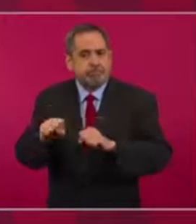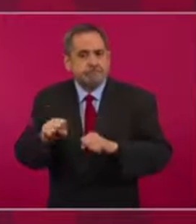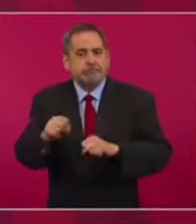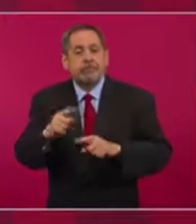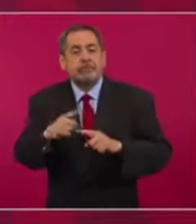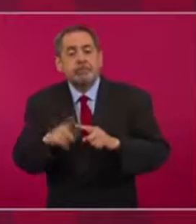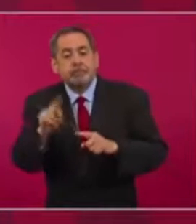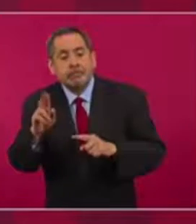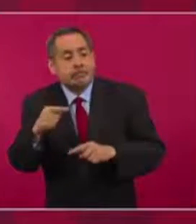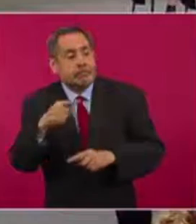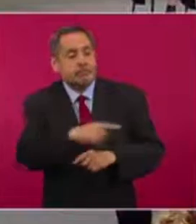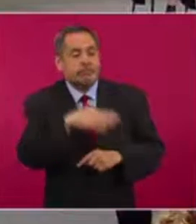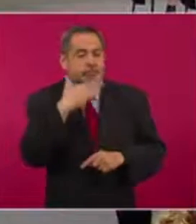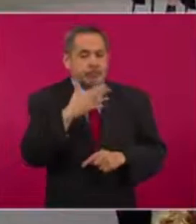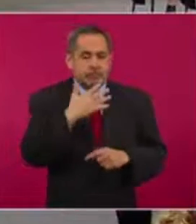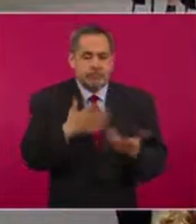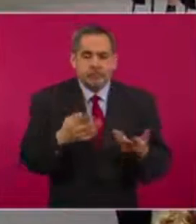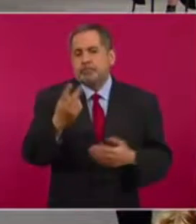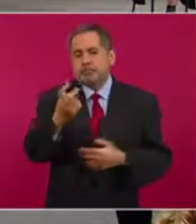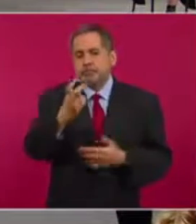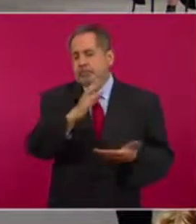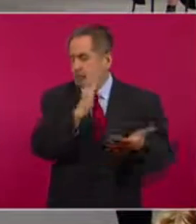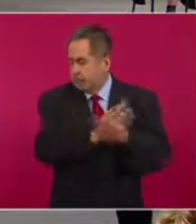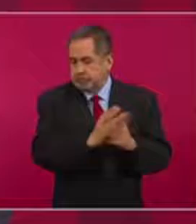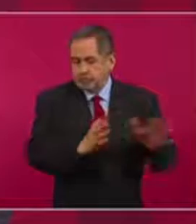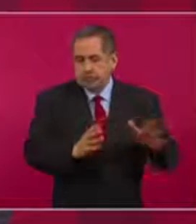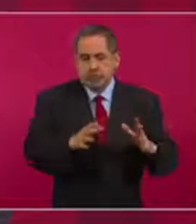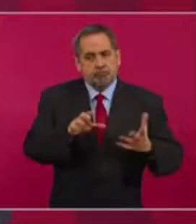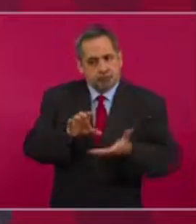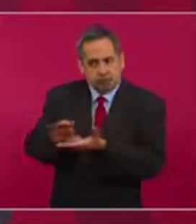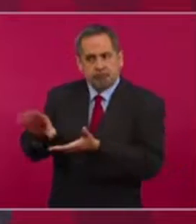Claro que están enojados